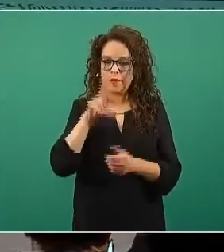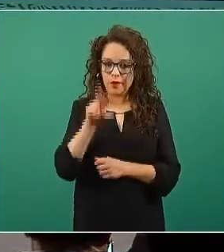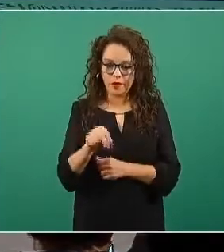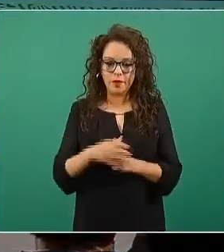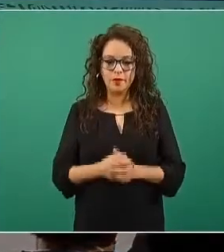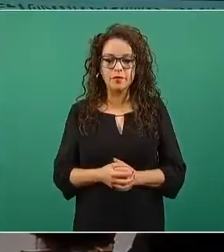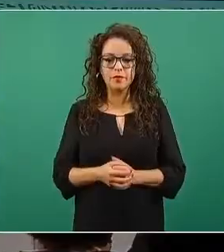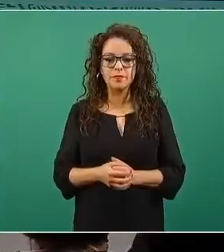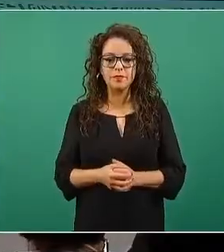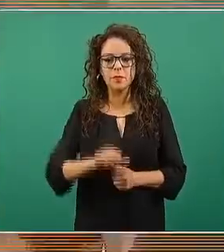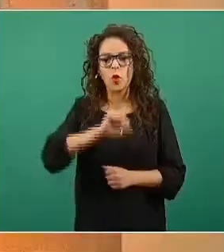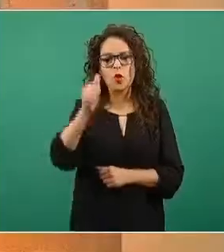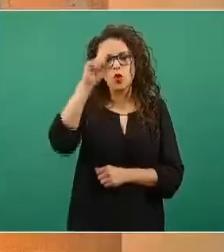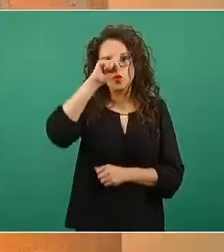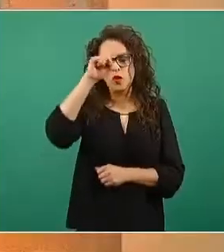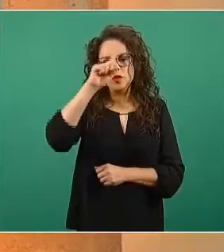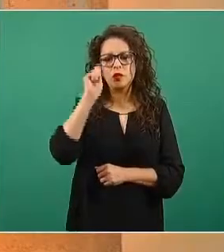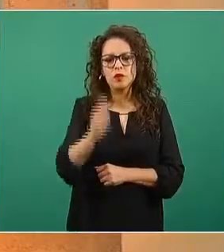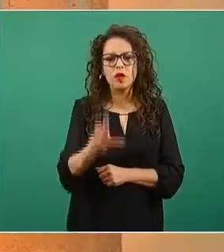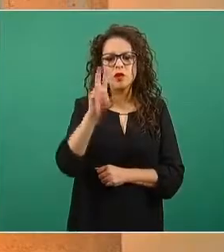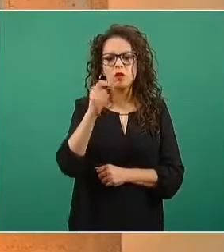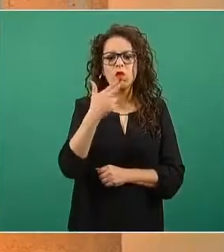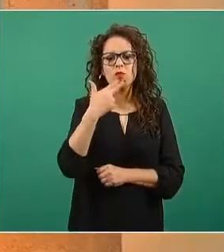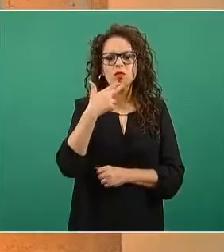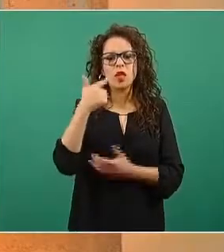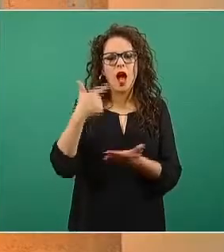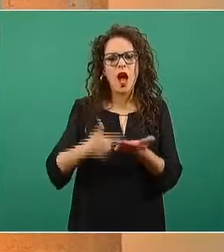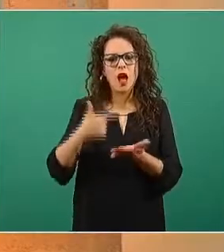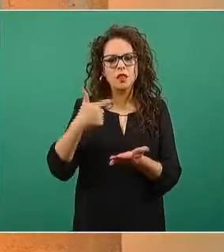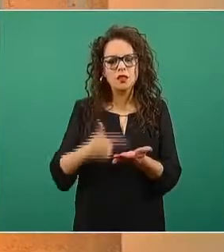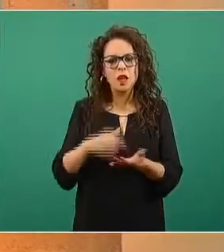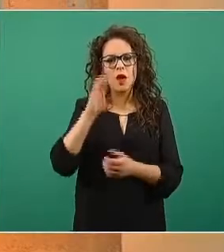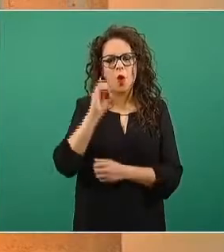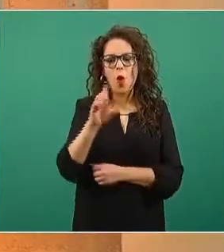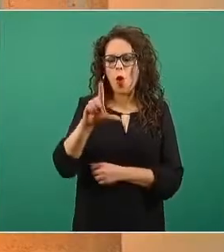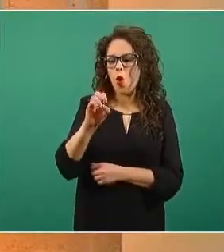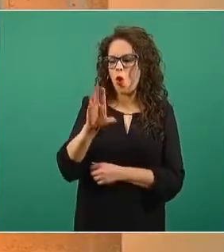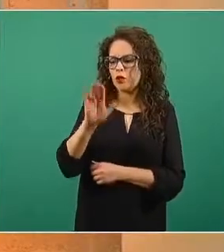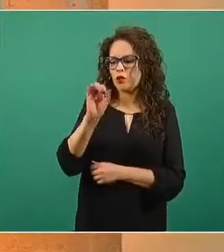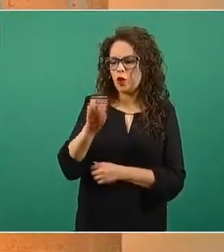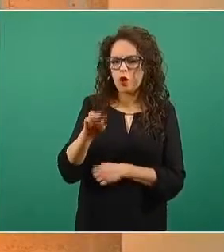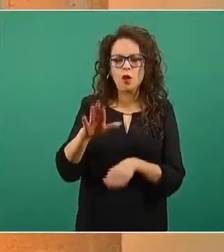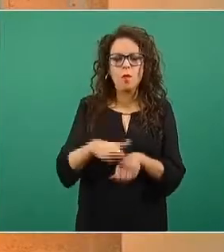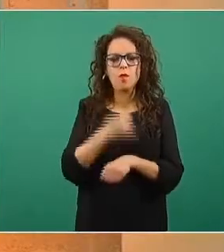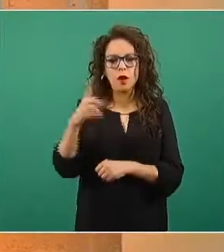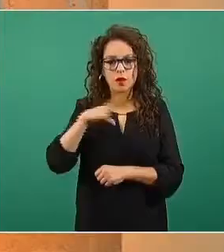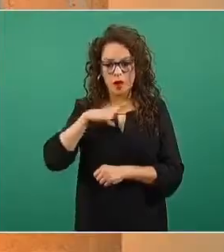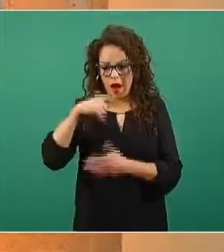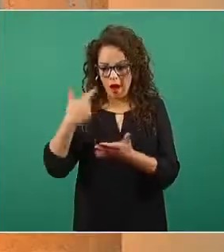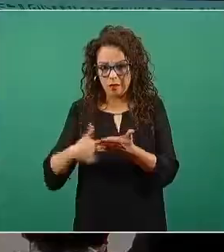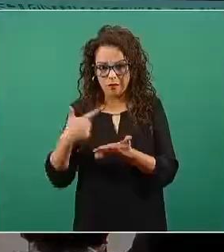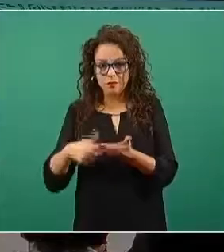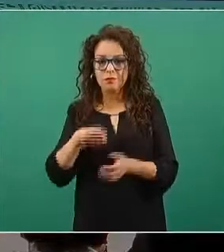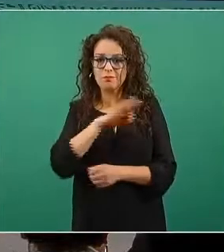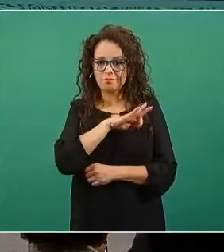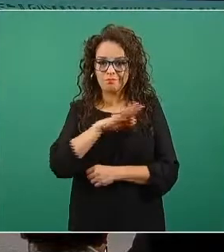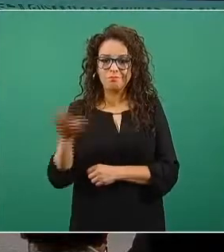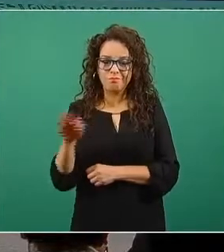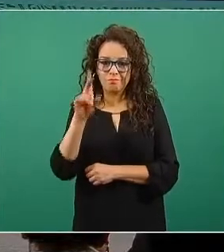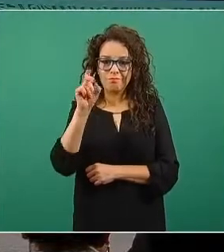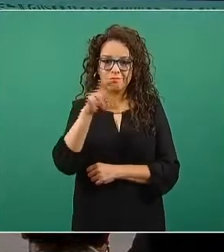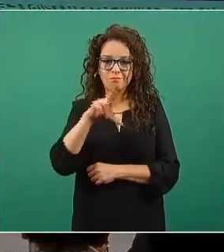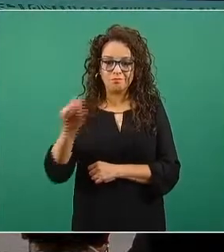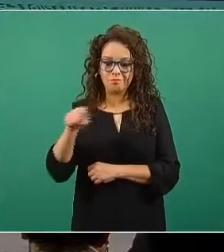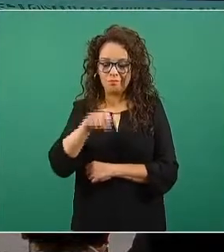son no utilizar lociones o aceites, ya que cuando estos son a base de aceite pueden dañar el